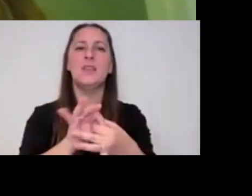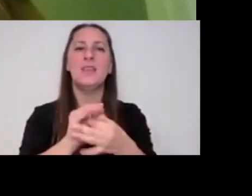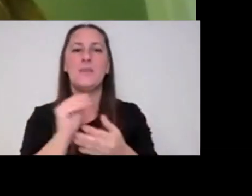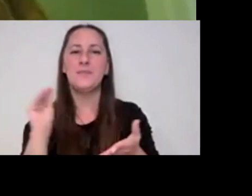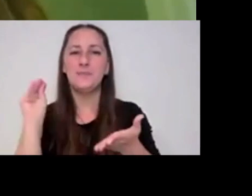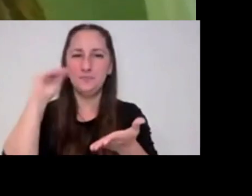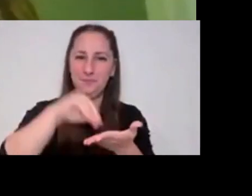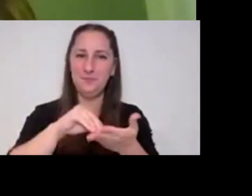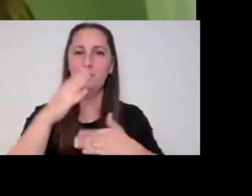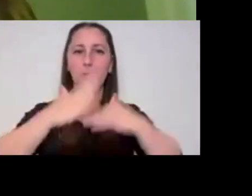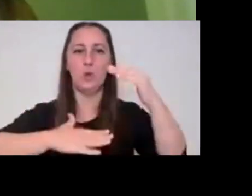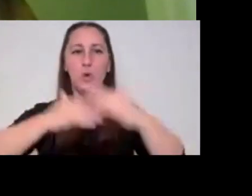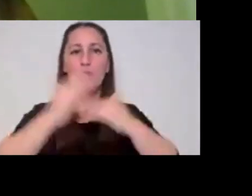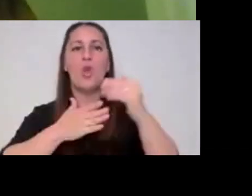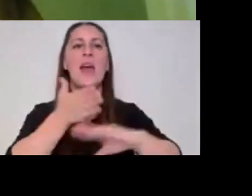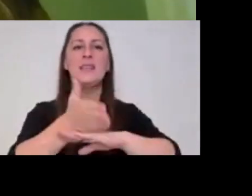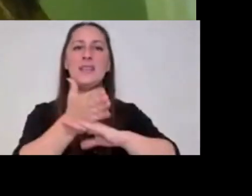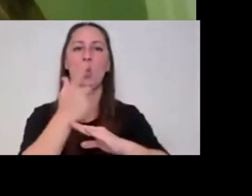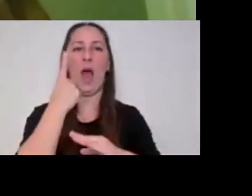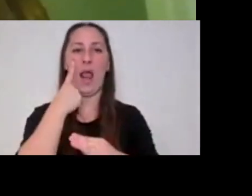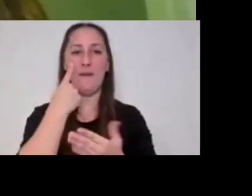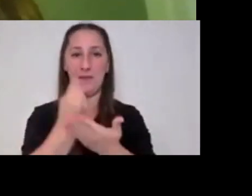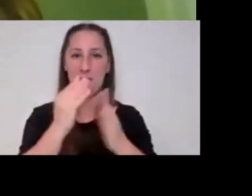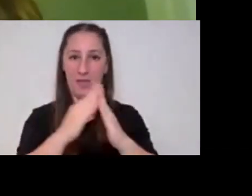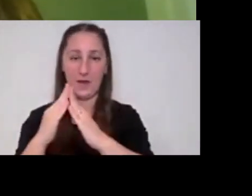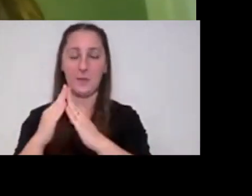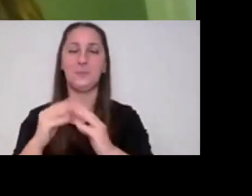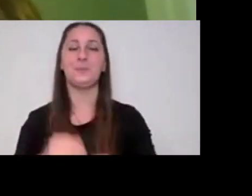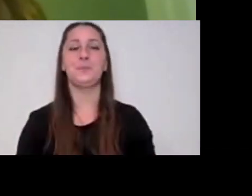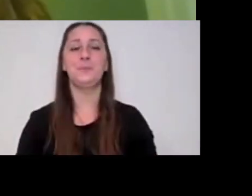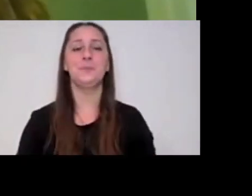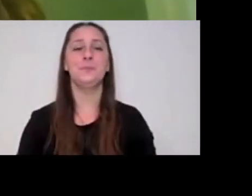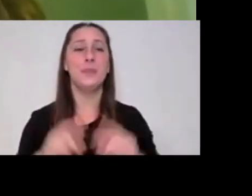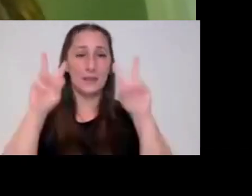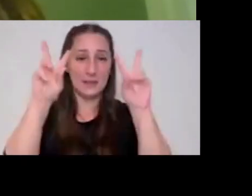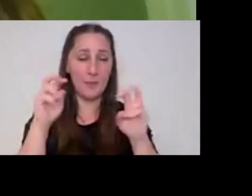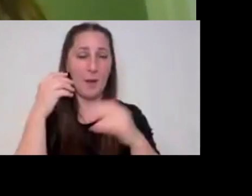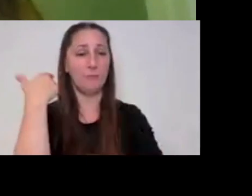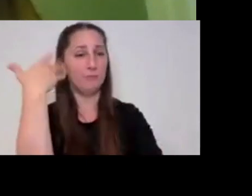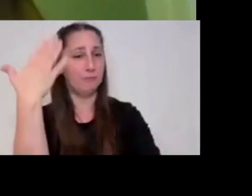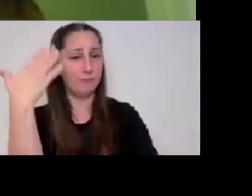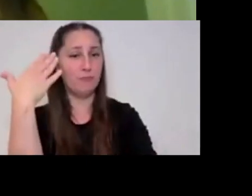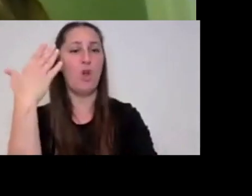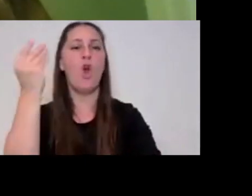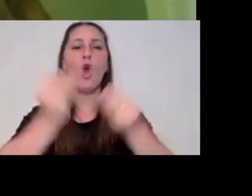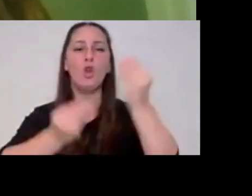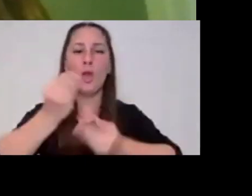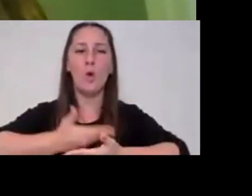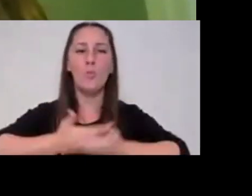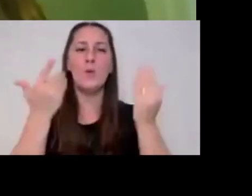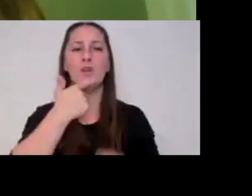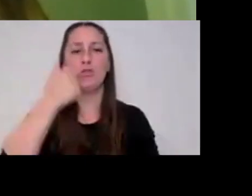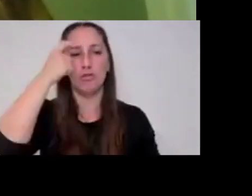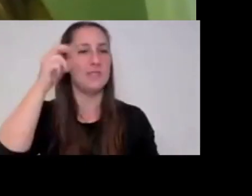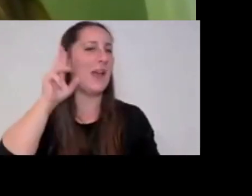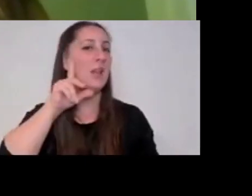la construcción y acceso a la vivienda, que estará a cargo de un excelente profesional como es el contador público Sergio Carbone.